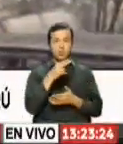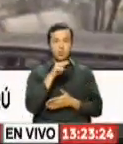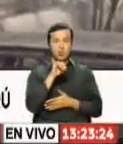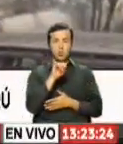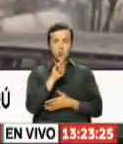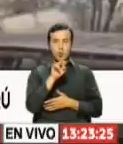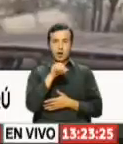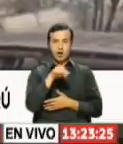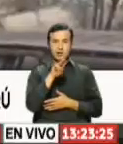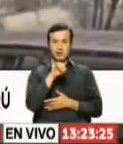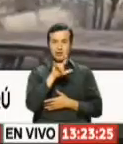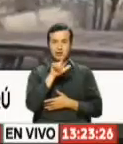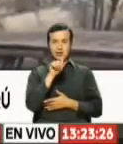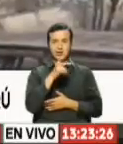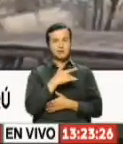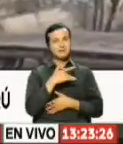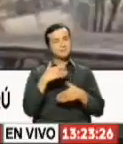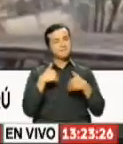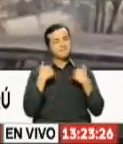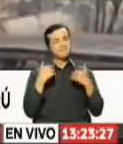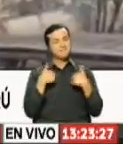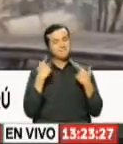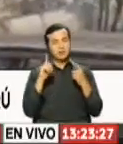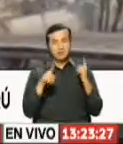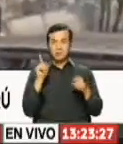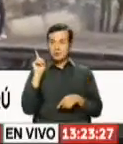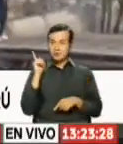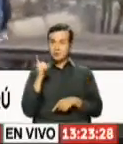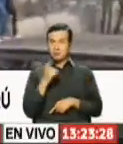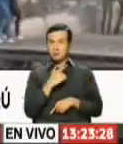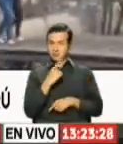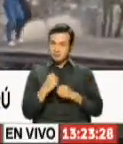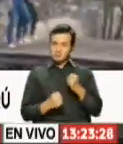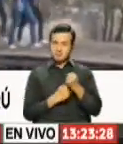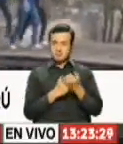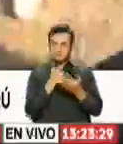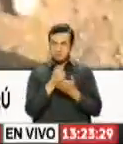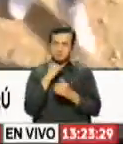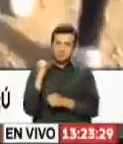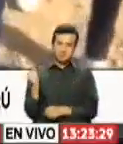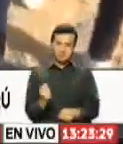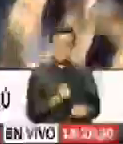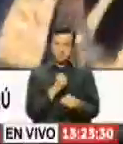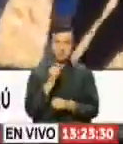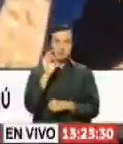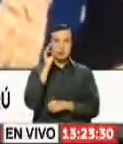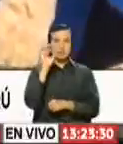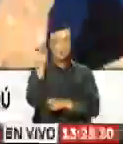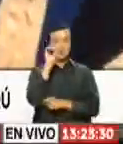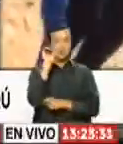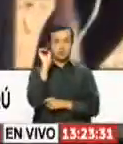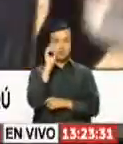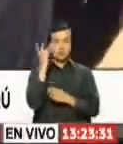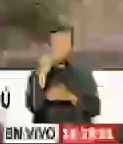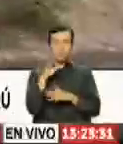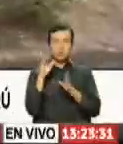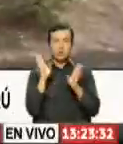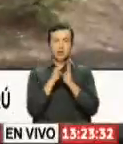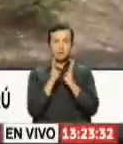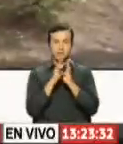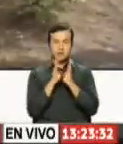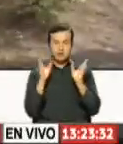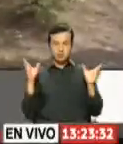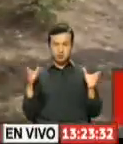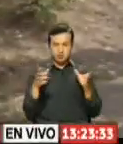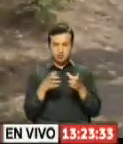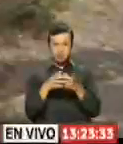está alegre y en algunos casos también se ha sumado a esta minga de limpieza. El 19 de octubre se realizará el acto